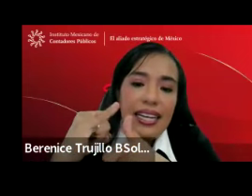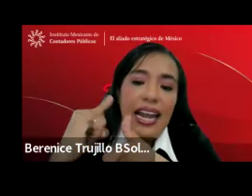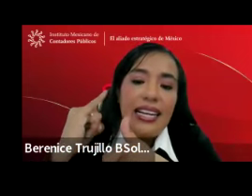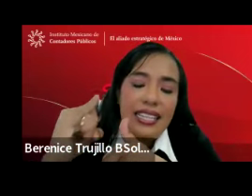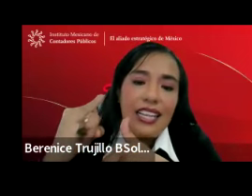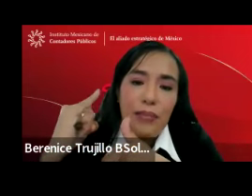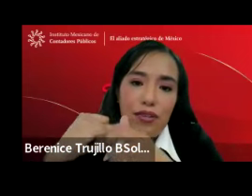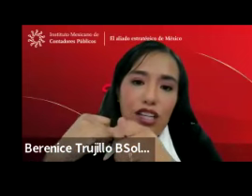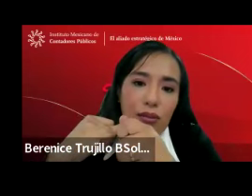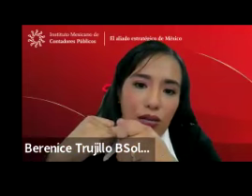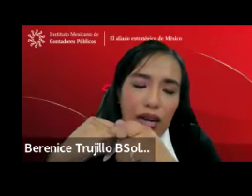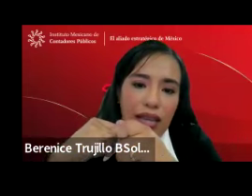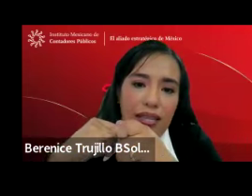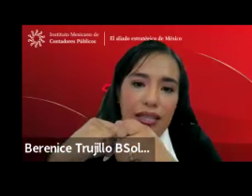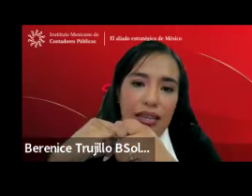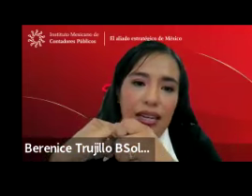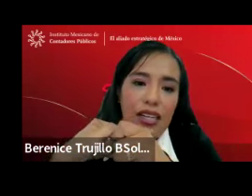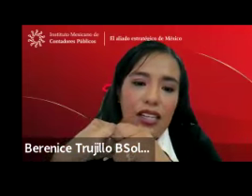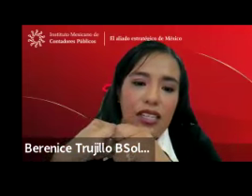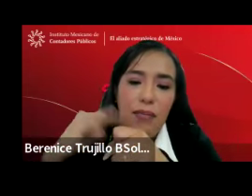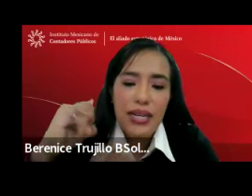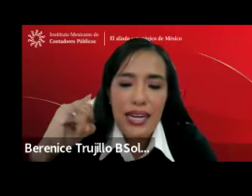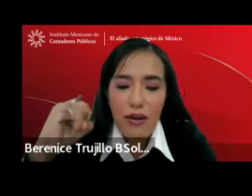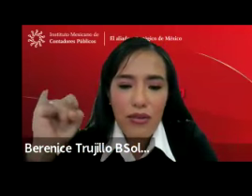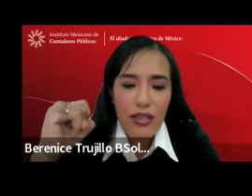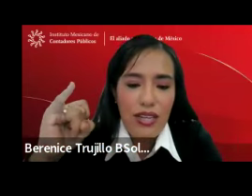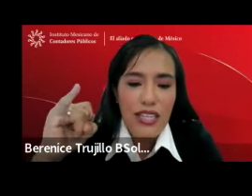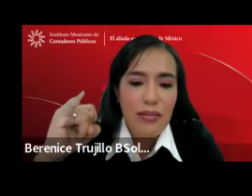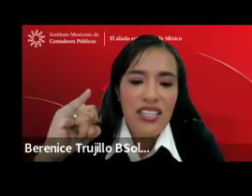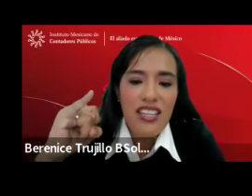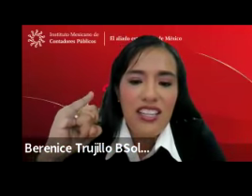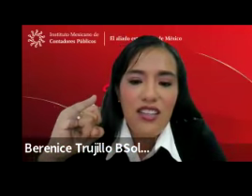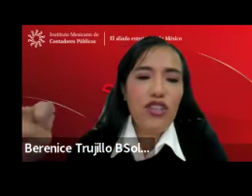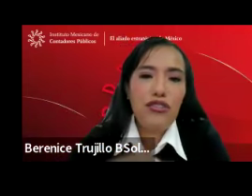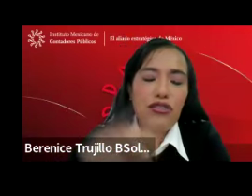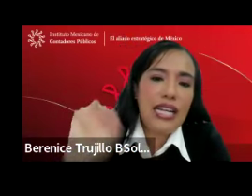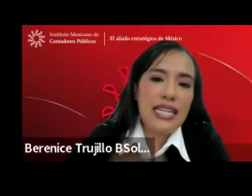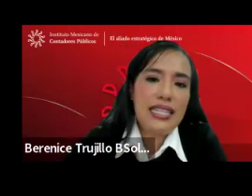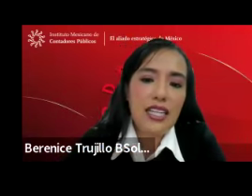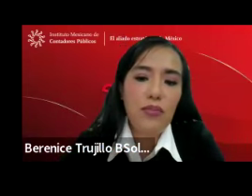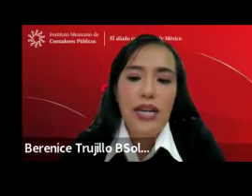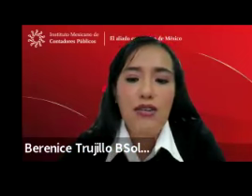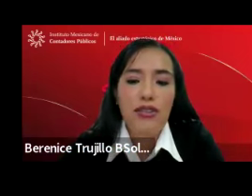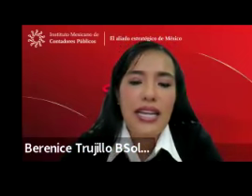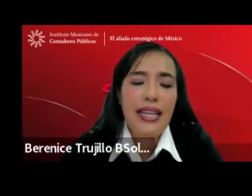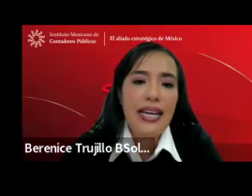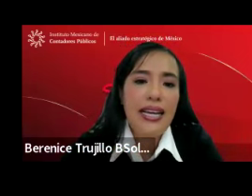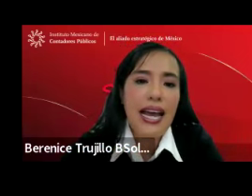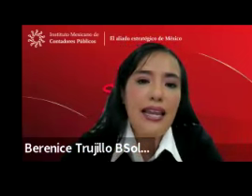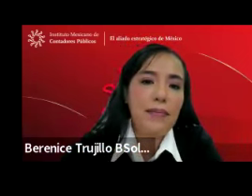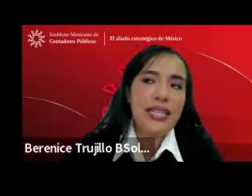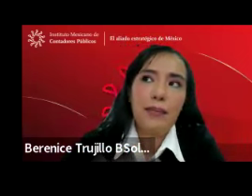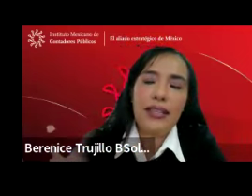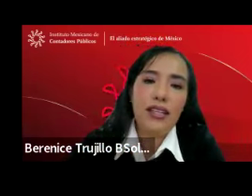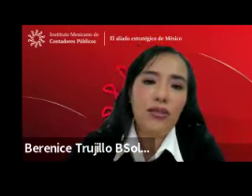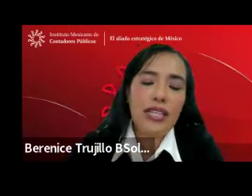y la lista de personas vinculadas. Siempre que hago auditorías me dicen, yo tengo todas las listas porque contraté